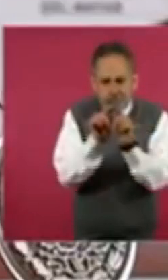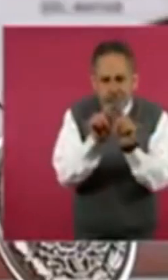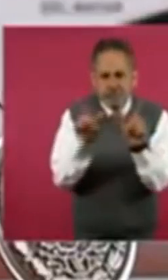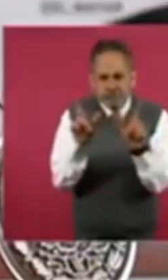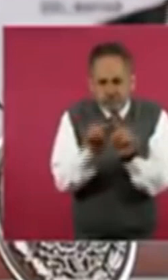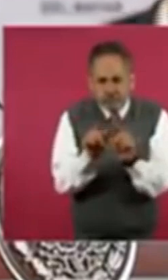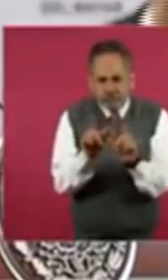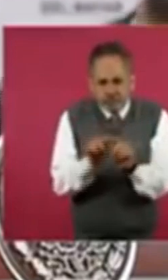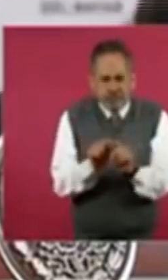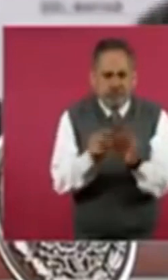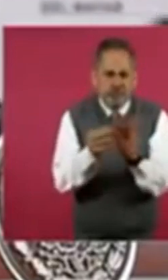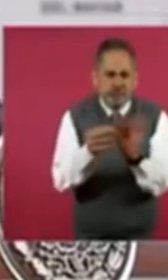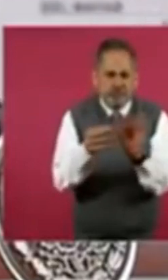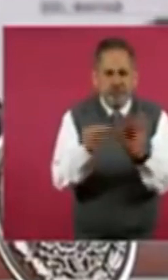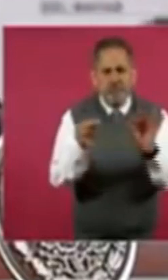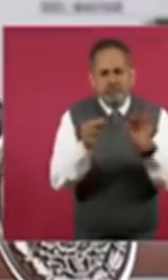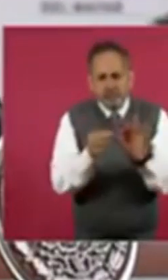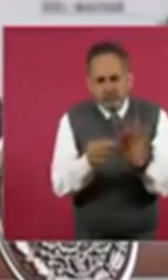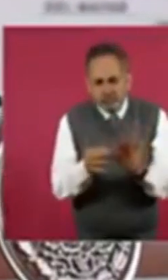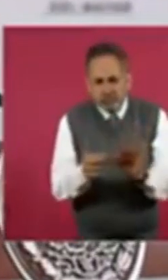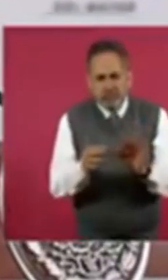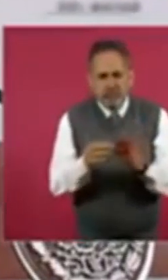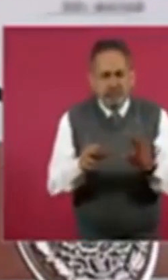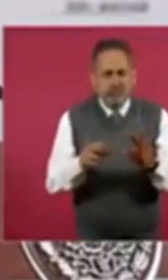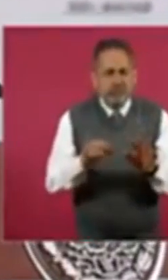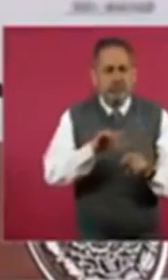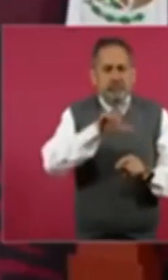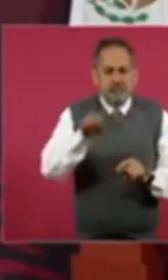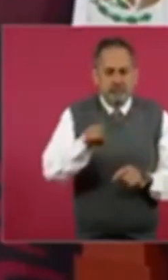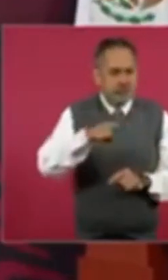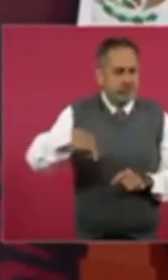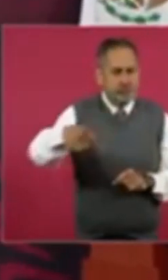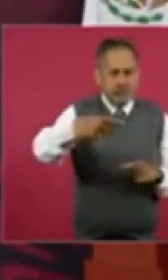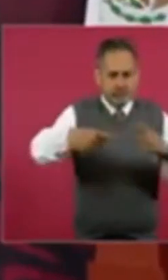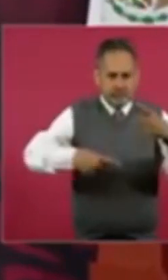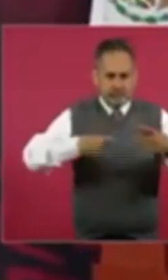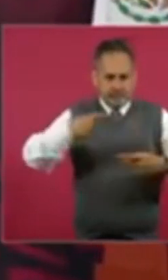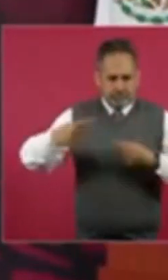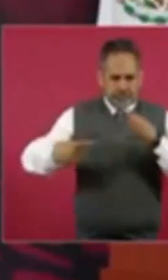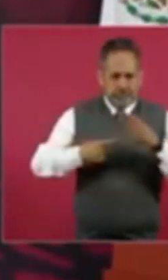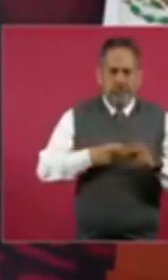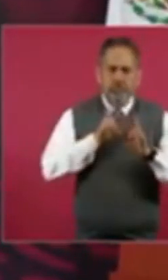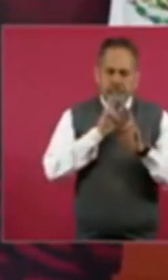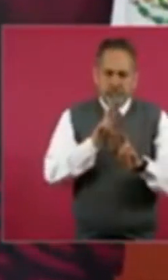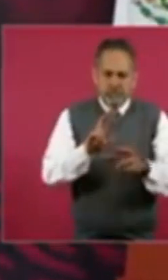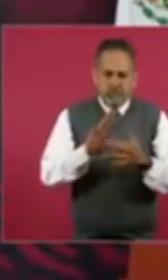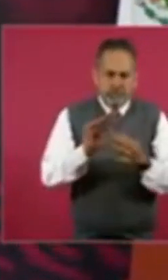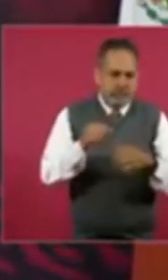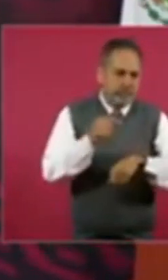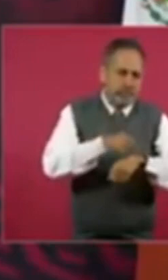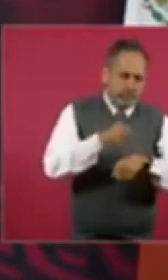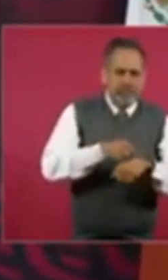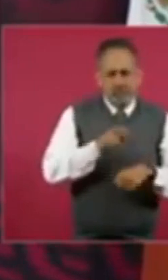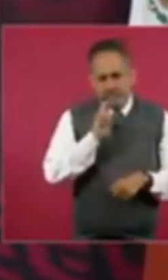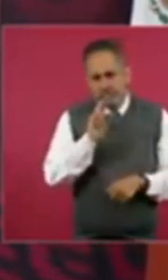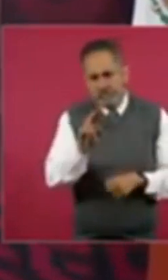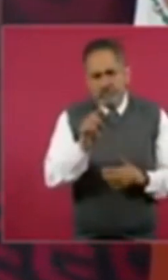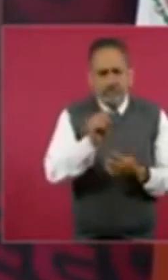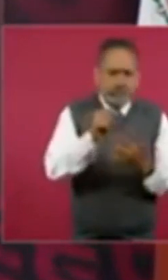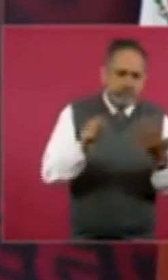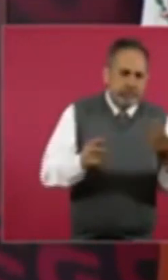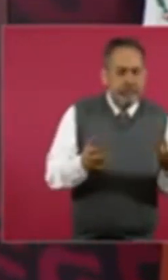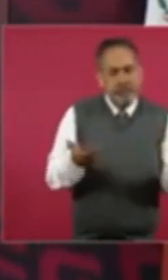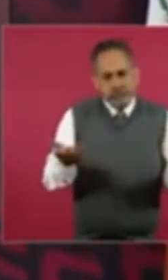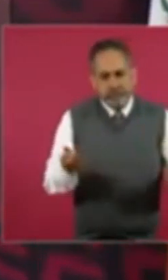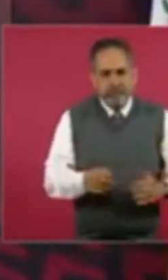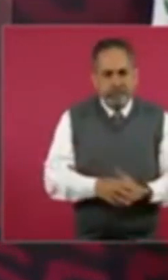adelante al 1 de octubre. Esto quiere decir que estas modificaciones, estos cambios se hicieron para que pudiera haber una transición